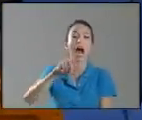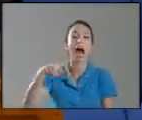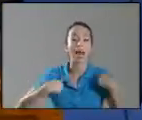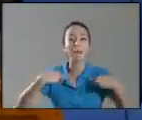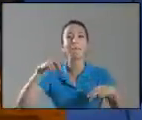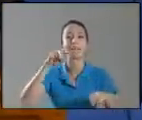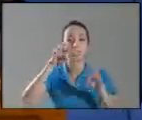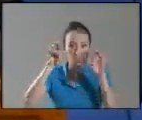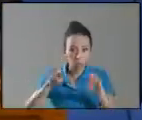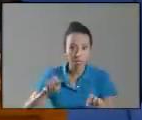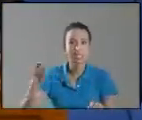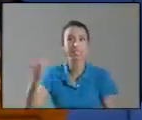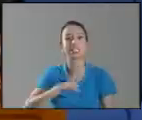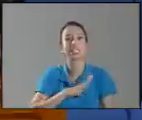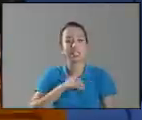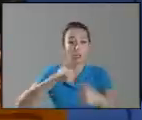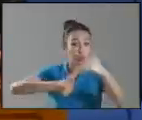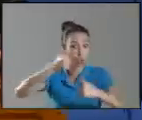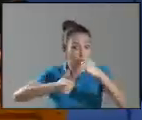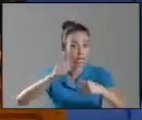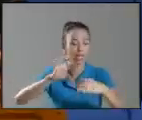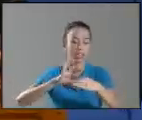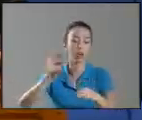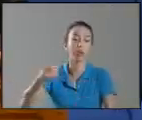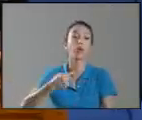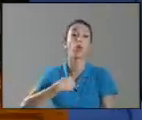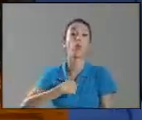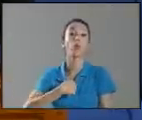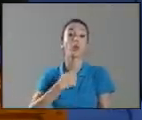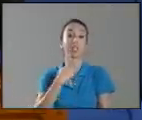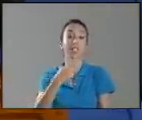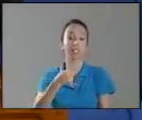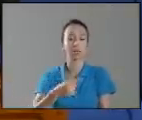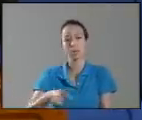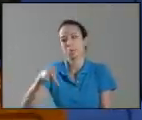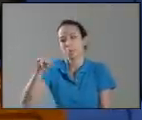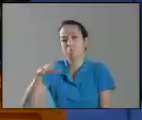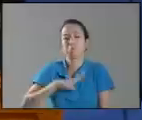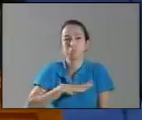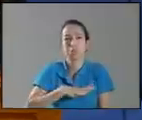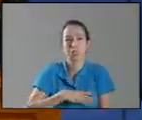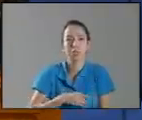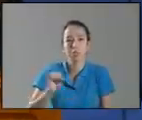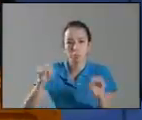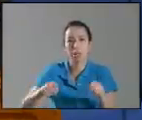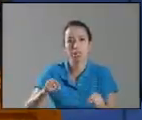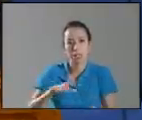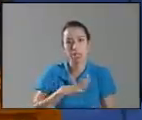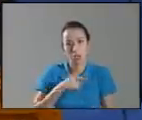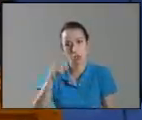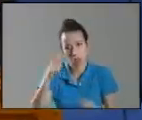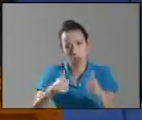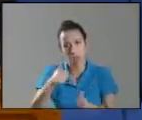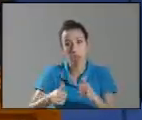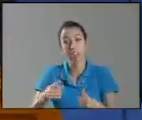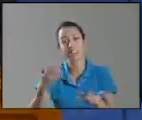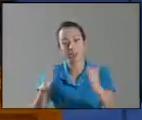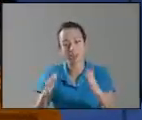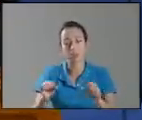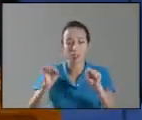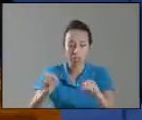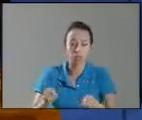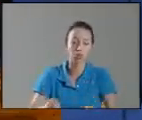aquí mismo le aseguro que hay alguno que difiere en cuanto a cuestiones de fe con su servidor y tiene derecho para